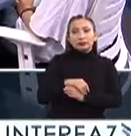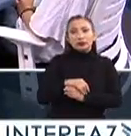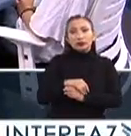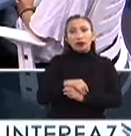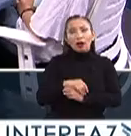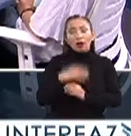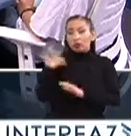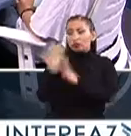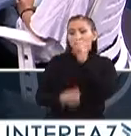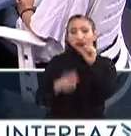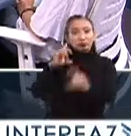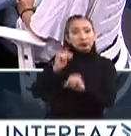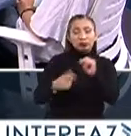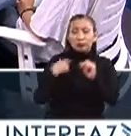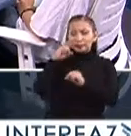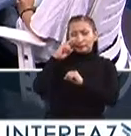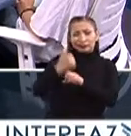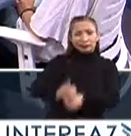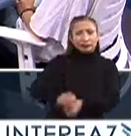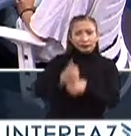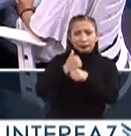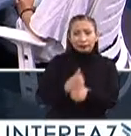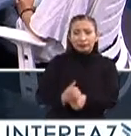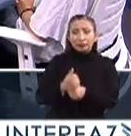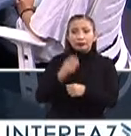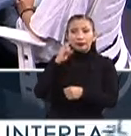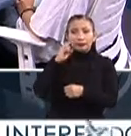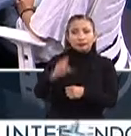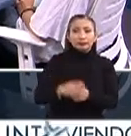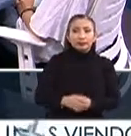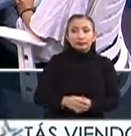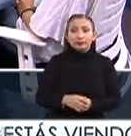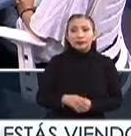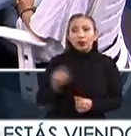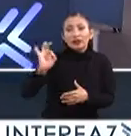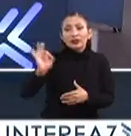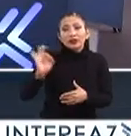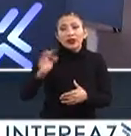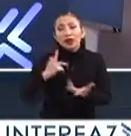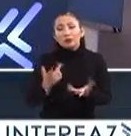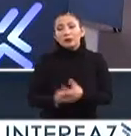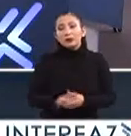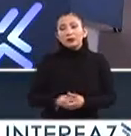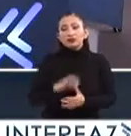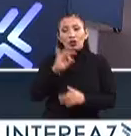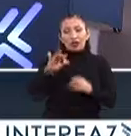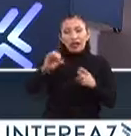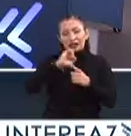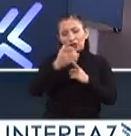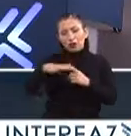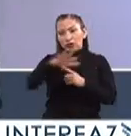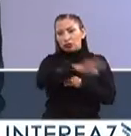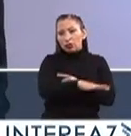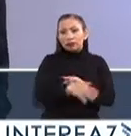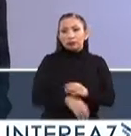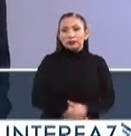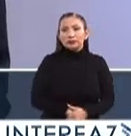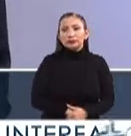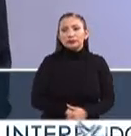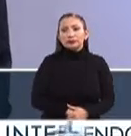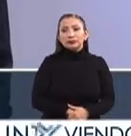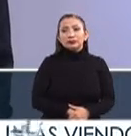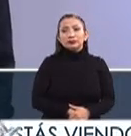son muy dolorosos, definitivamente verlos desde su origen. Pero en fin, toda esta circunstancia que nos está circundando, que